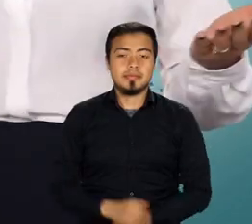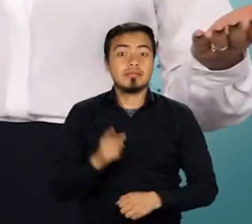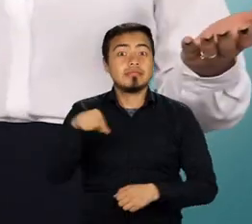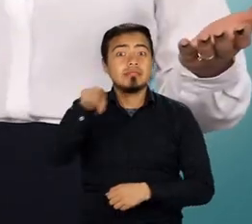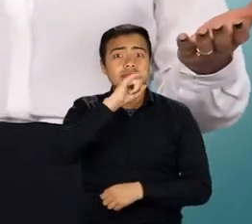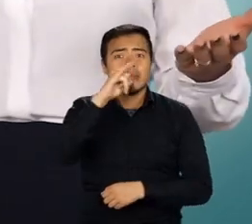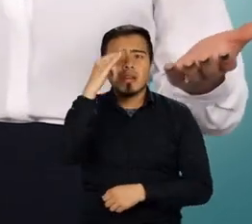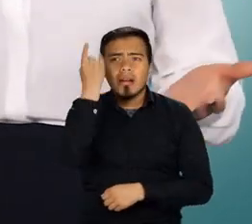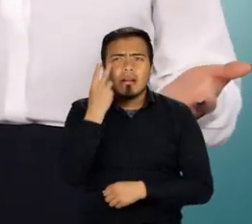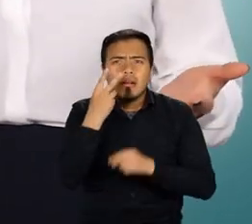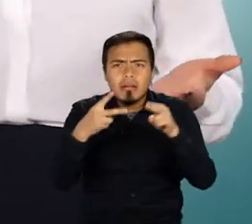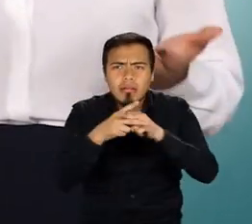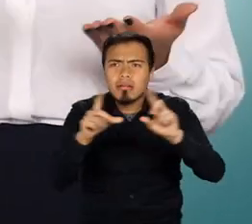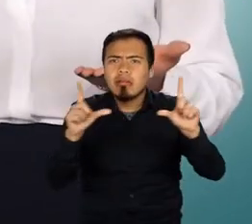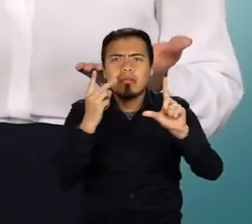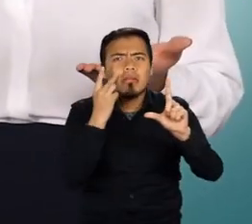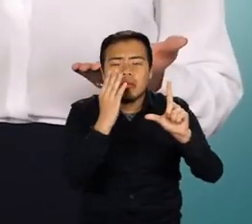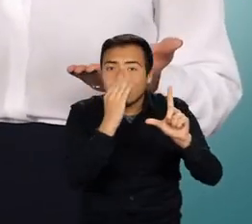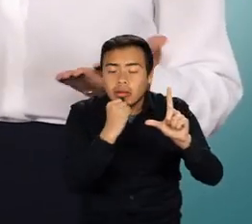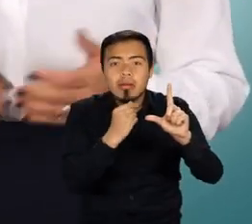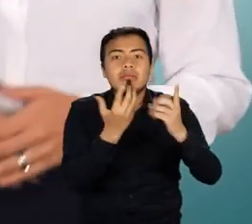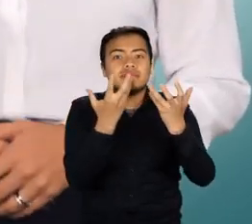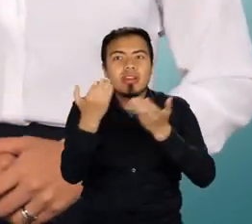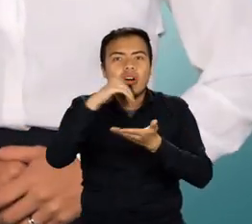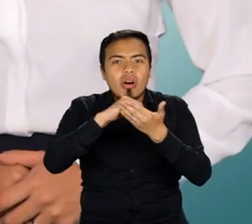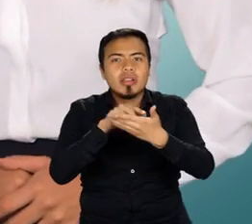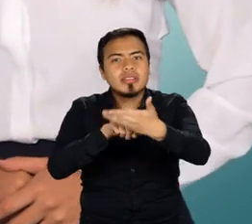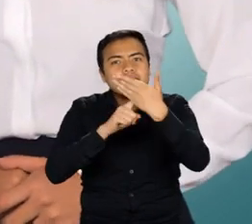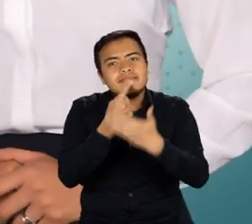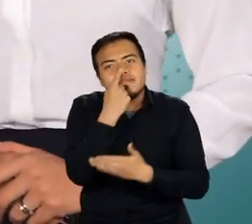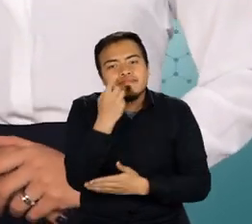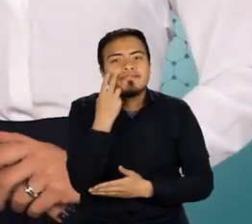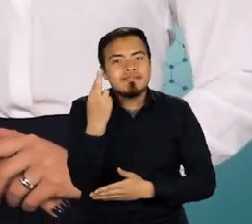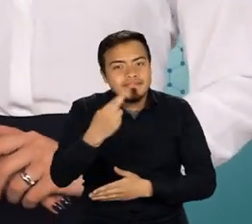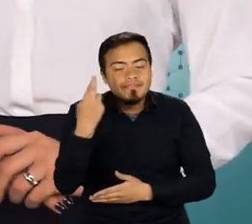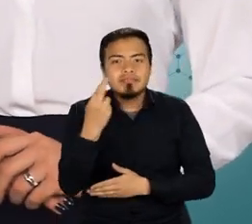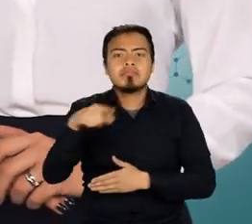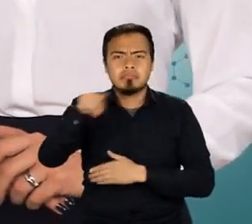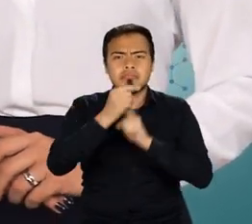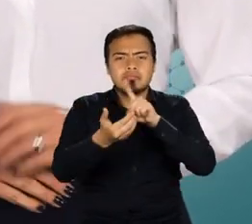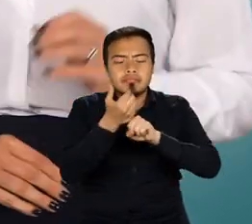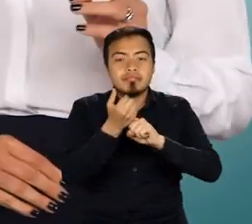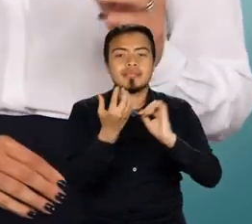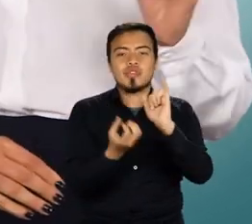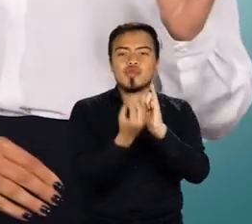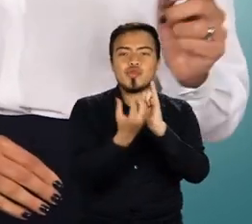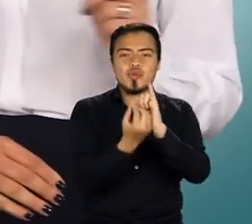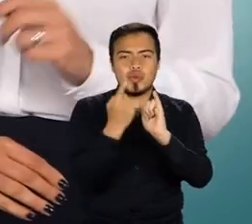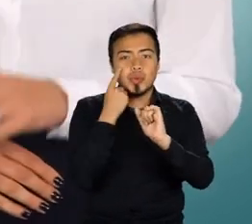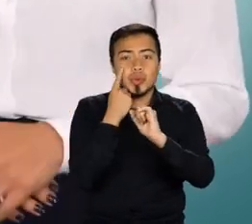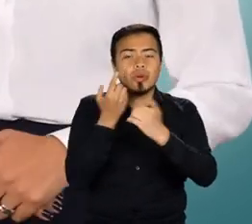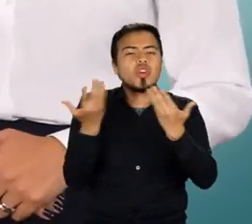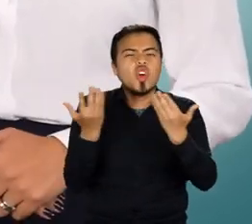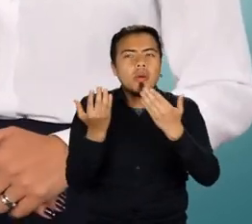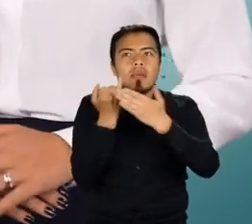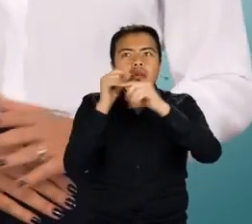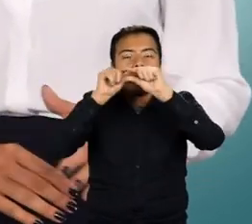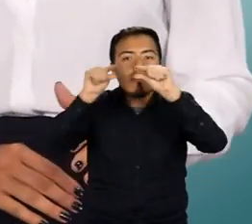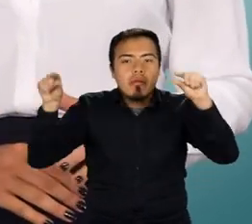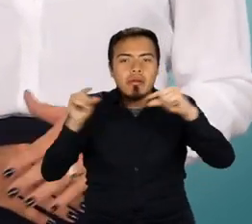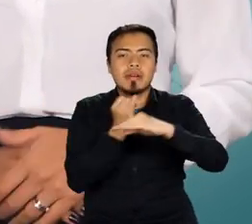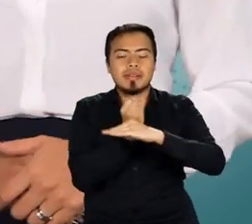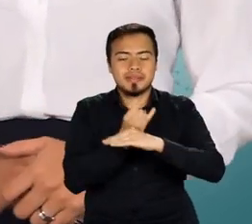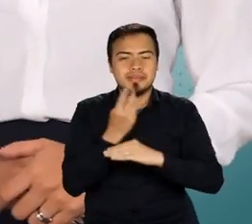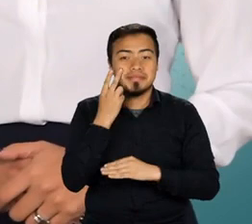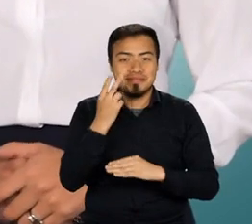Si se perdieron algún capítulo o quieren repetirlo, pueden encontrarnos en nuestro canal de YouTube. Estamos como InCancerología. Es todo